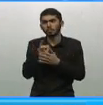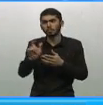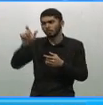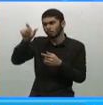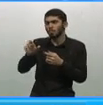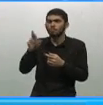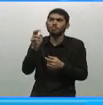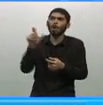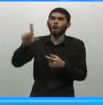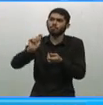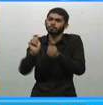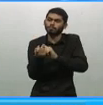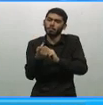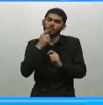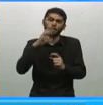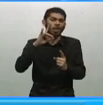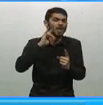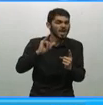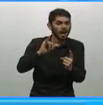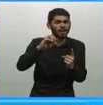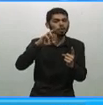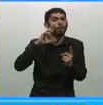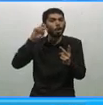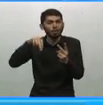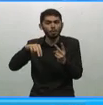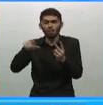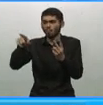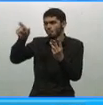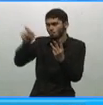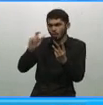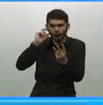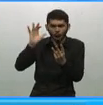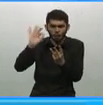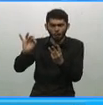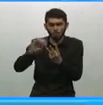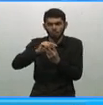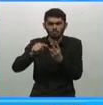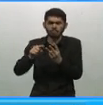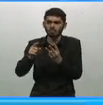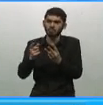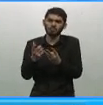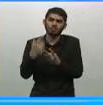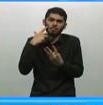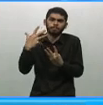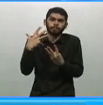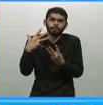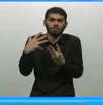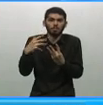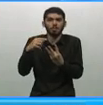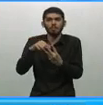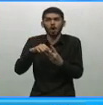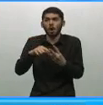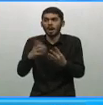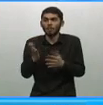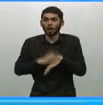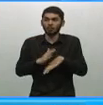a vos al Cata Díaz al propio los referentes por edad o por experiencia también los liberó un poquito